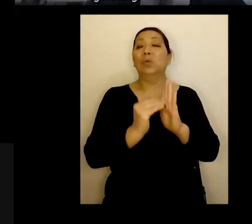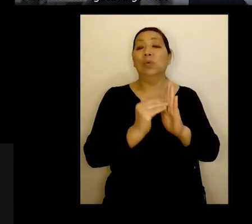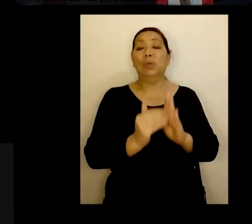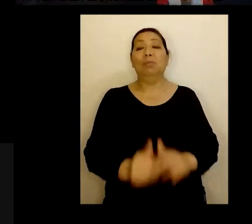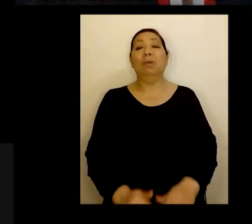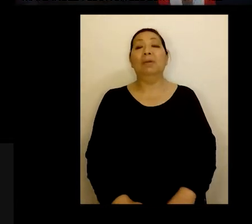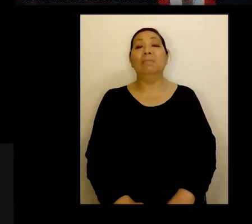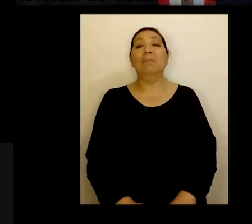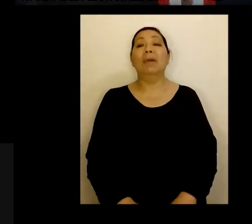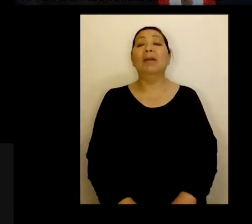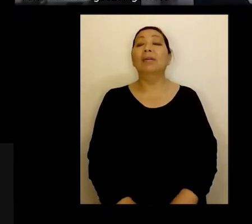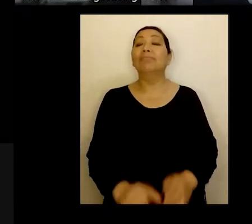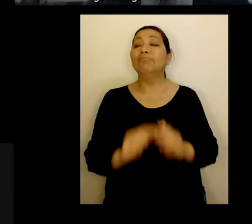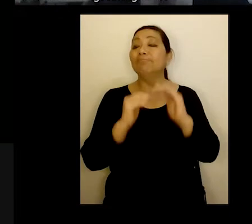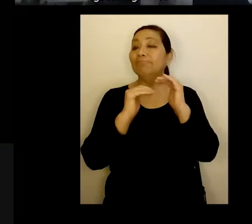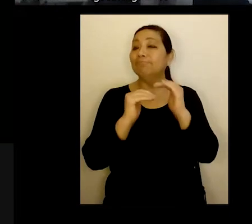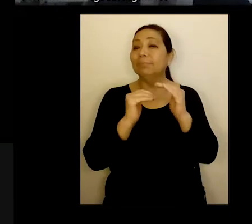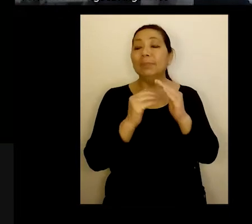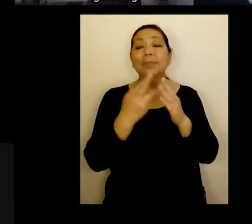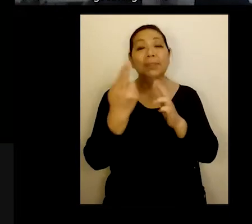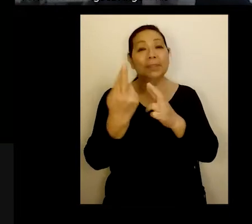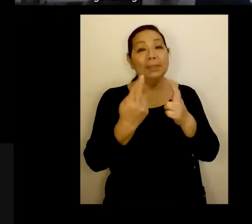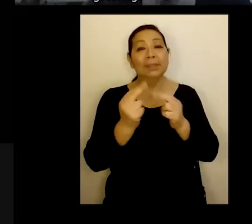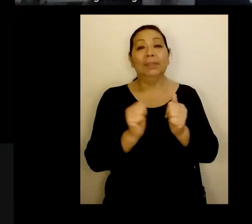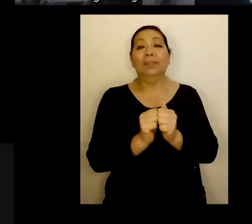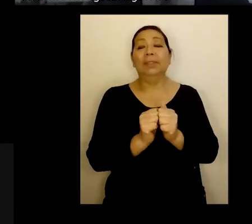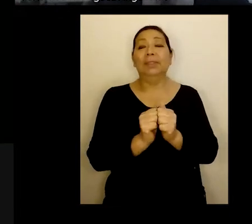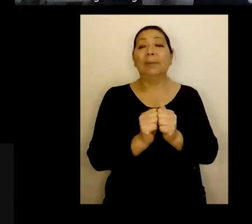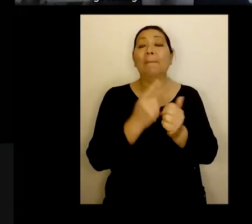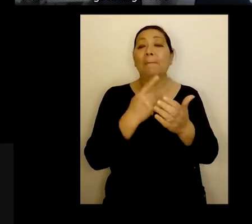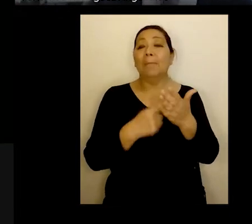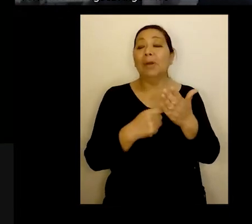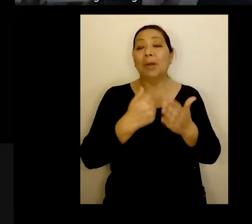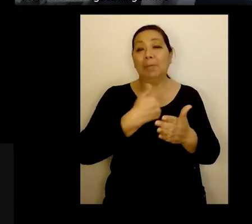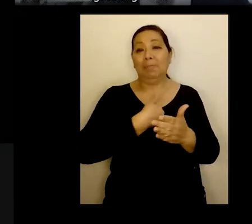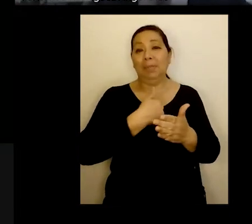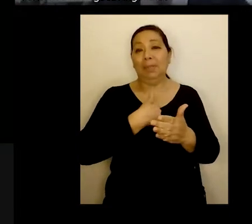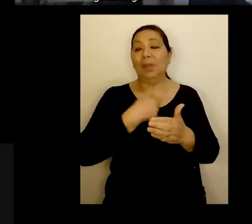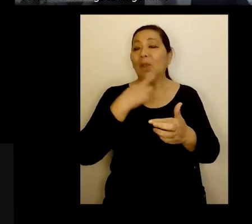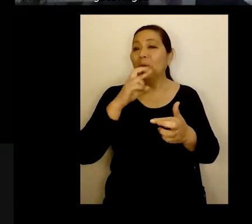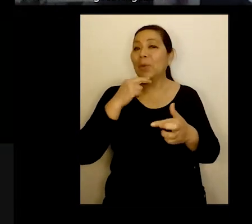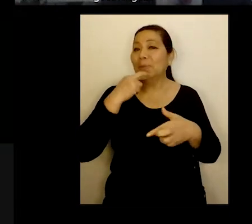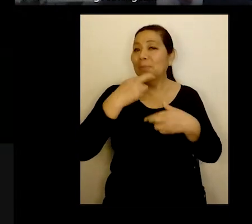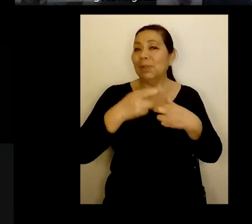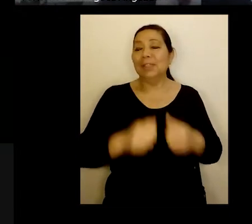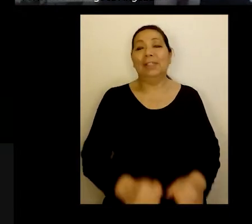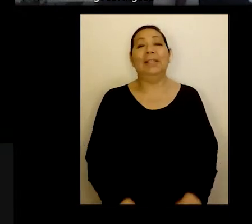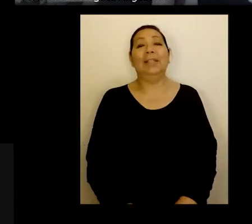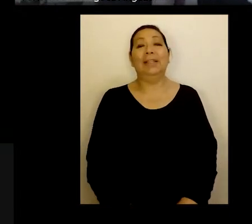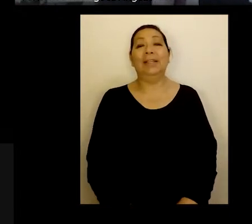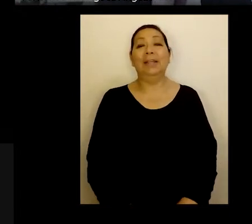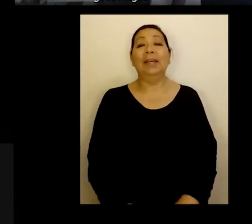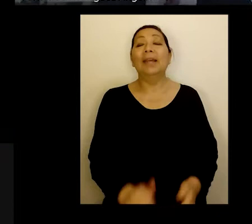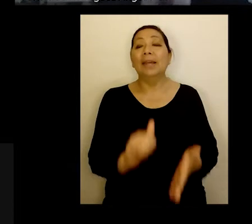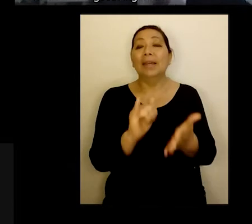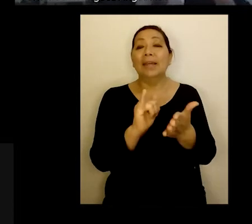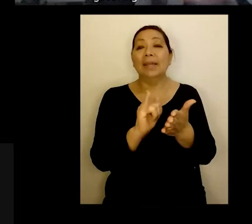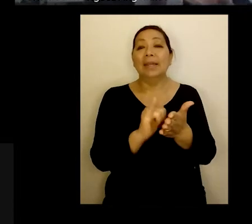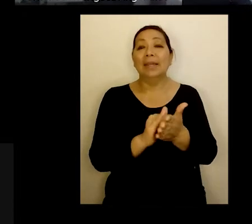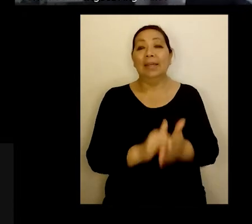Suprema, admita un recurso de casación, el mismo que fue declarado improcedente.